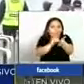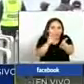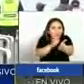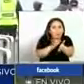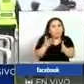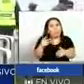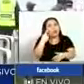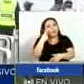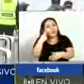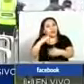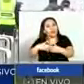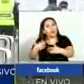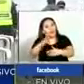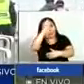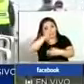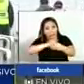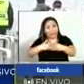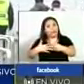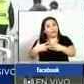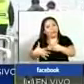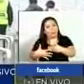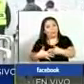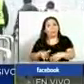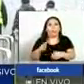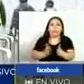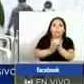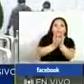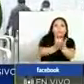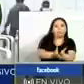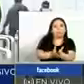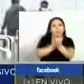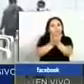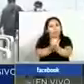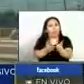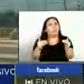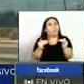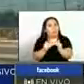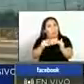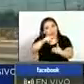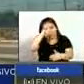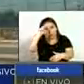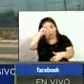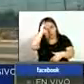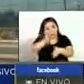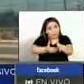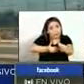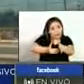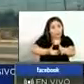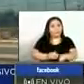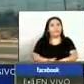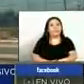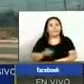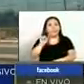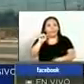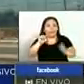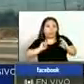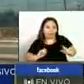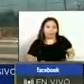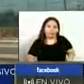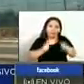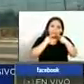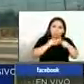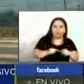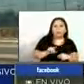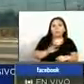en su mayoría para después del mediodía los transportes fluviales amazónicos también reiniciaron sus labores el gobierno ordenó reabrir el